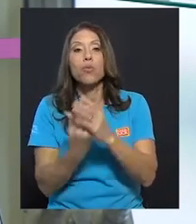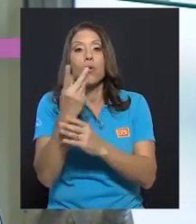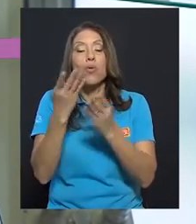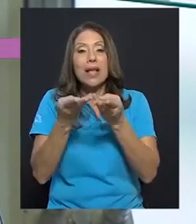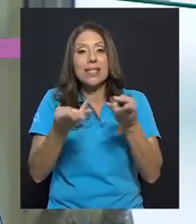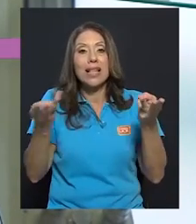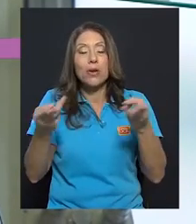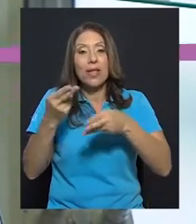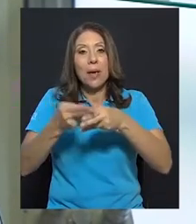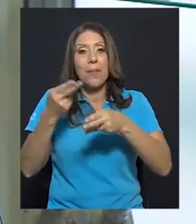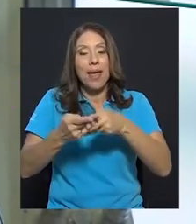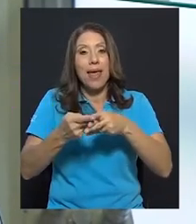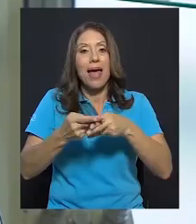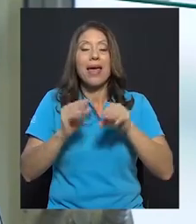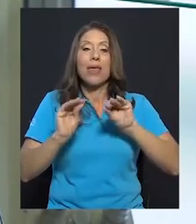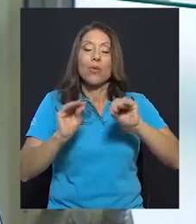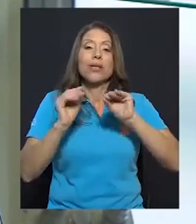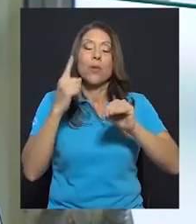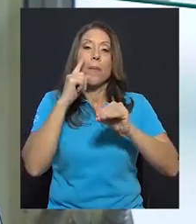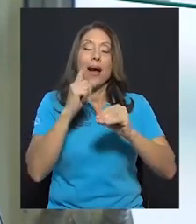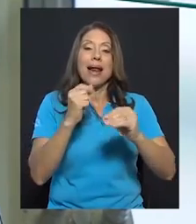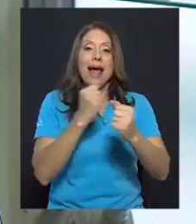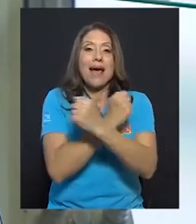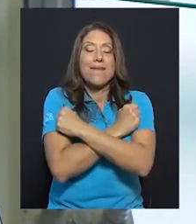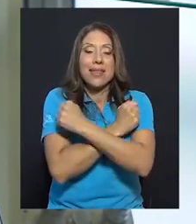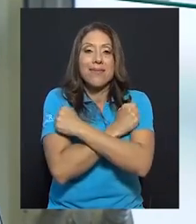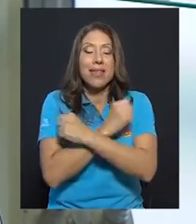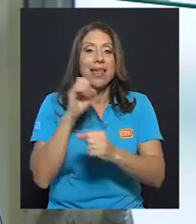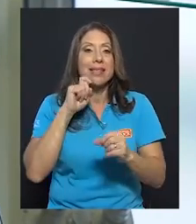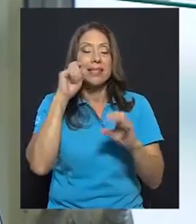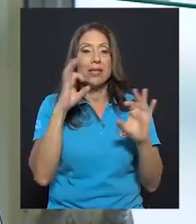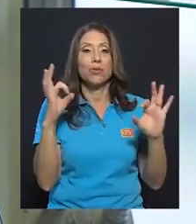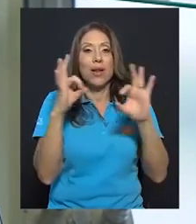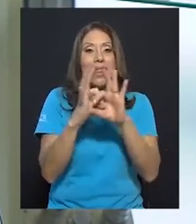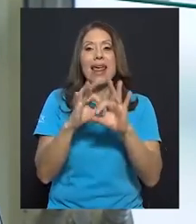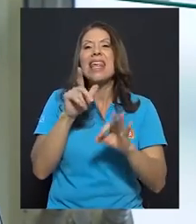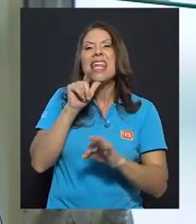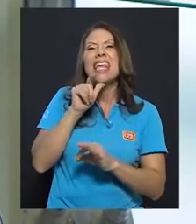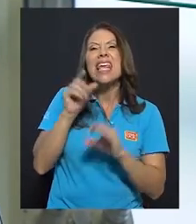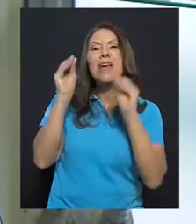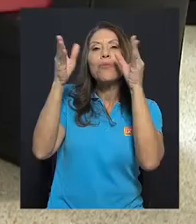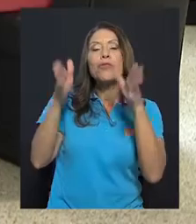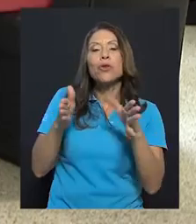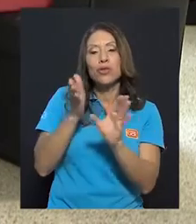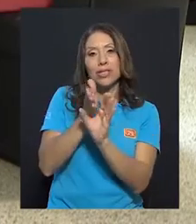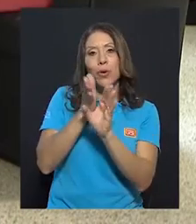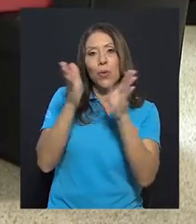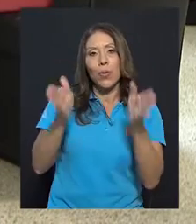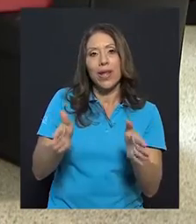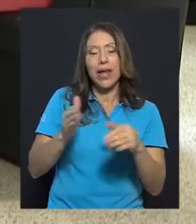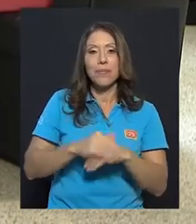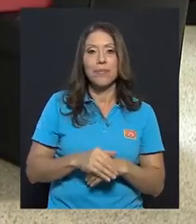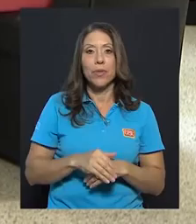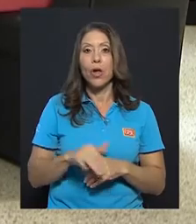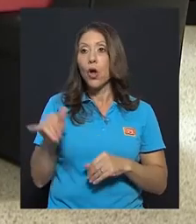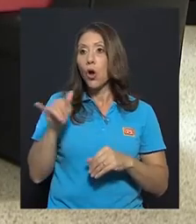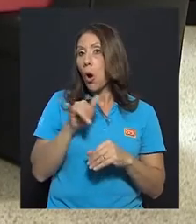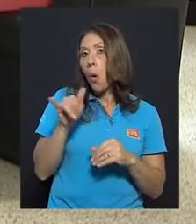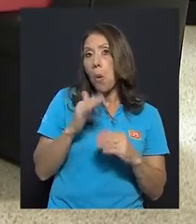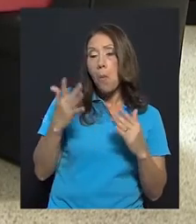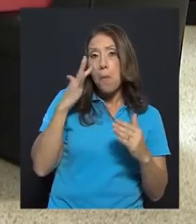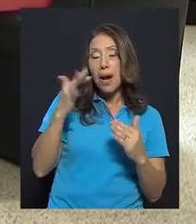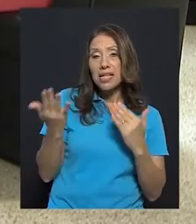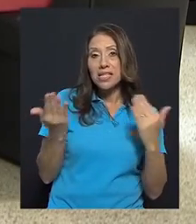la Afectividad y la Sexualidad y esta asignatura va a estar a cargo de docentes de psicología. ¿Como ciencias, como matemática, como